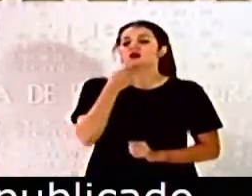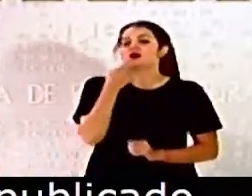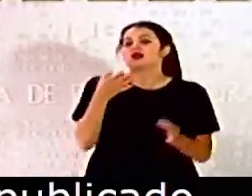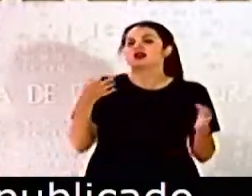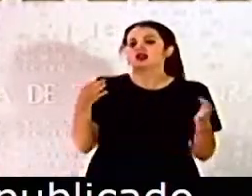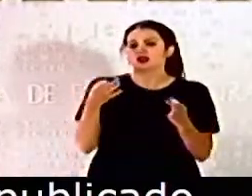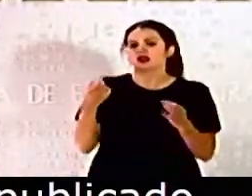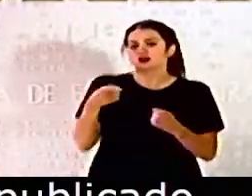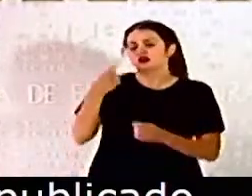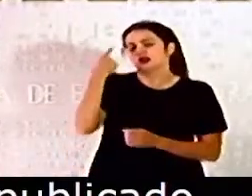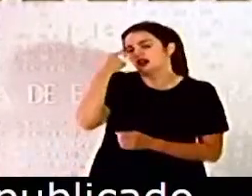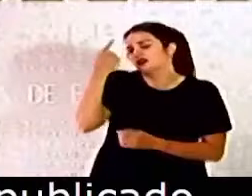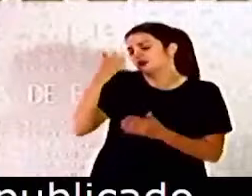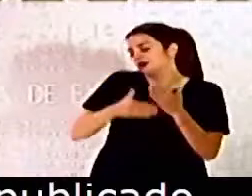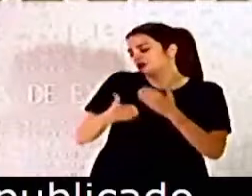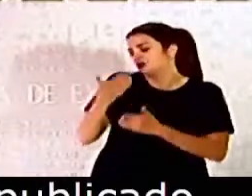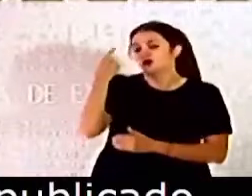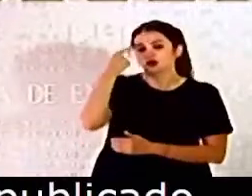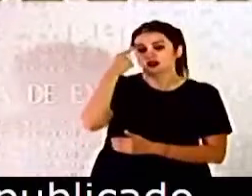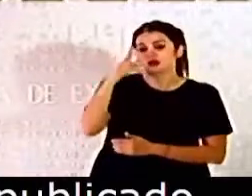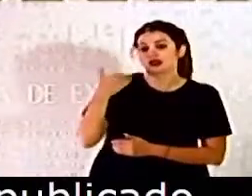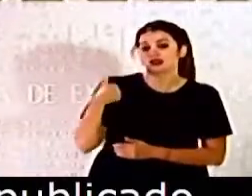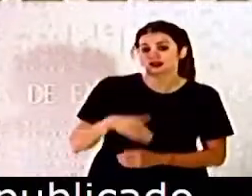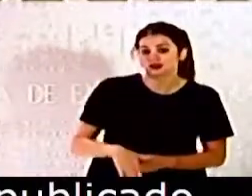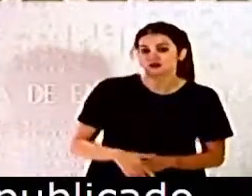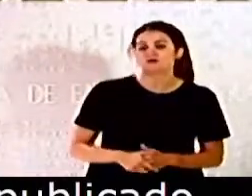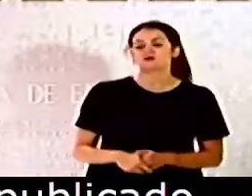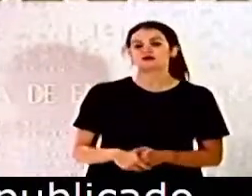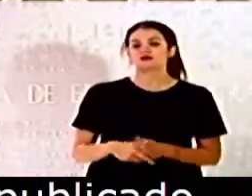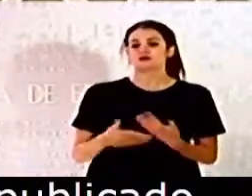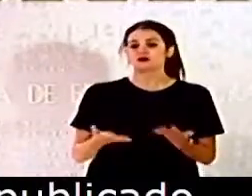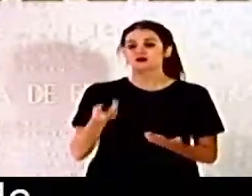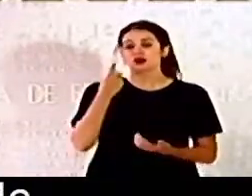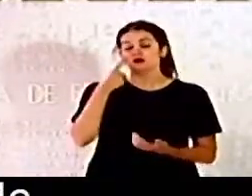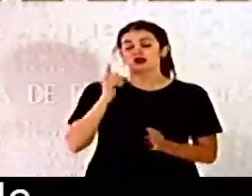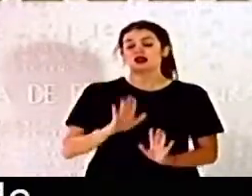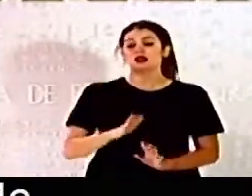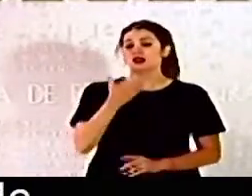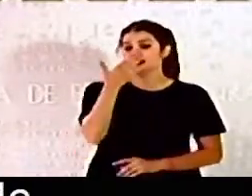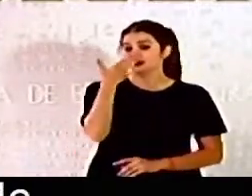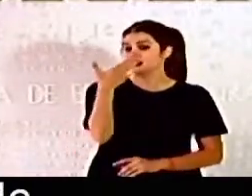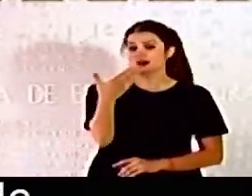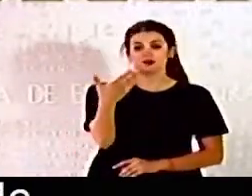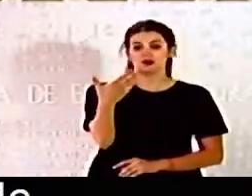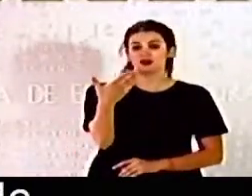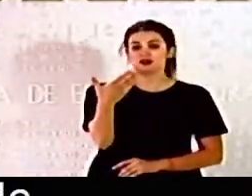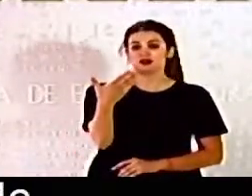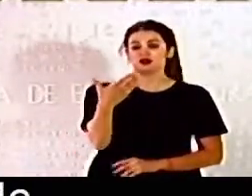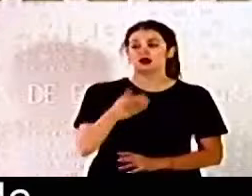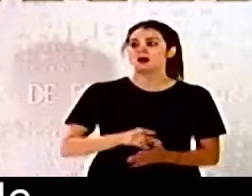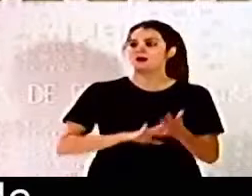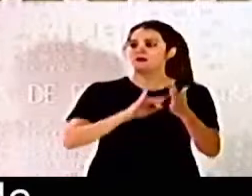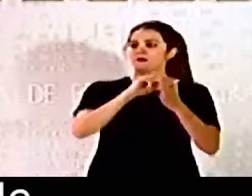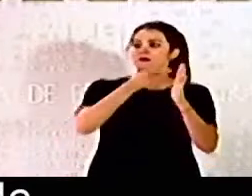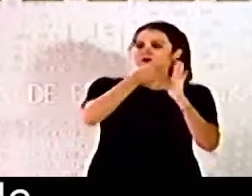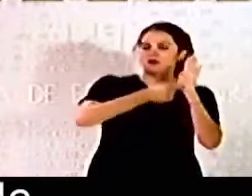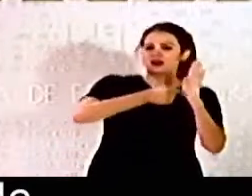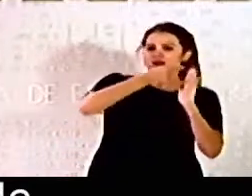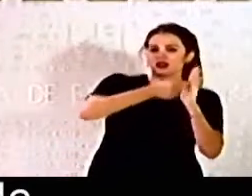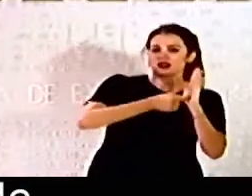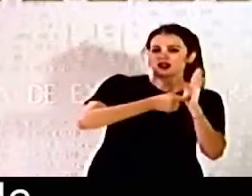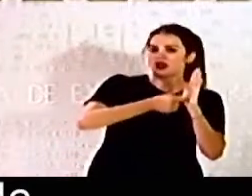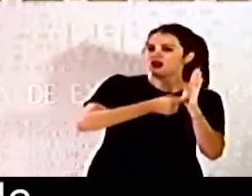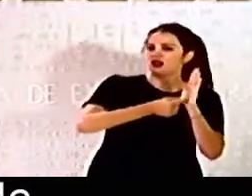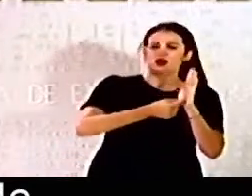venir. Es que se veía venir. Y miren, sinceramente, tomar medidas es muy